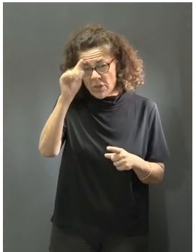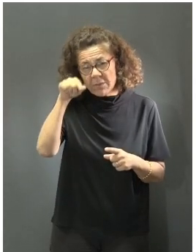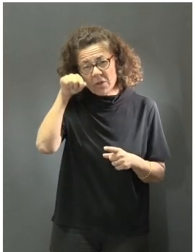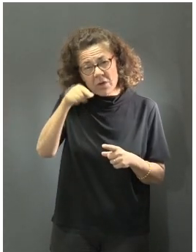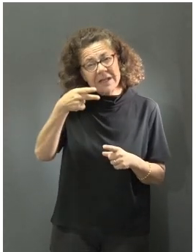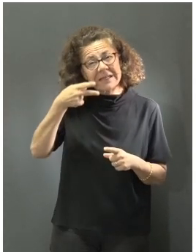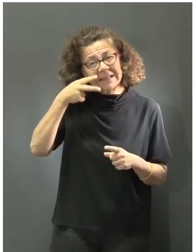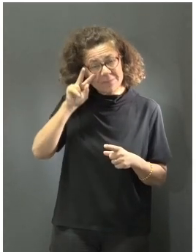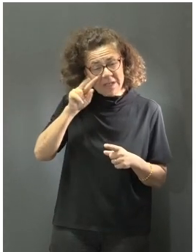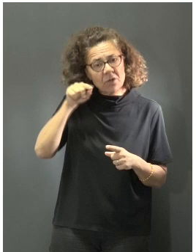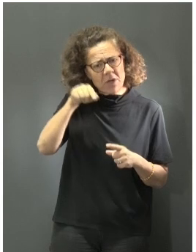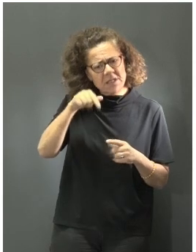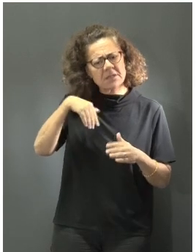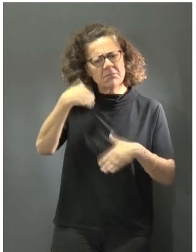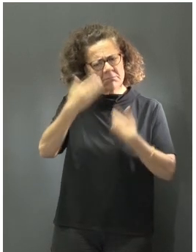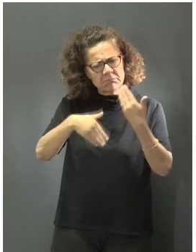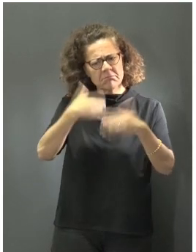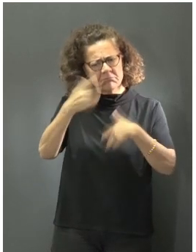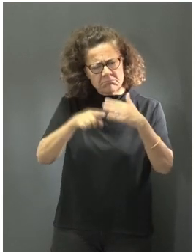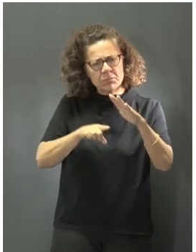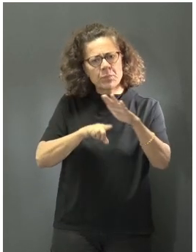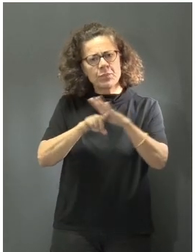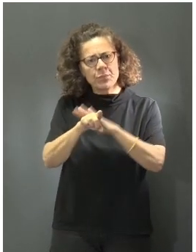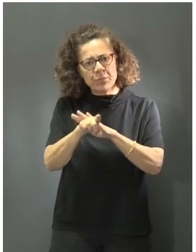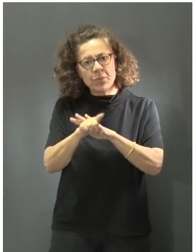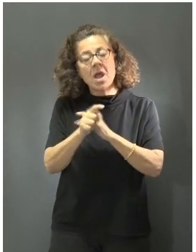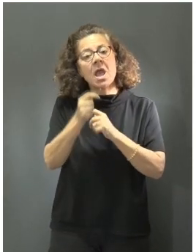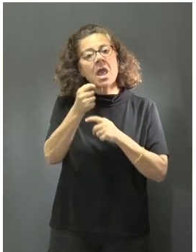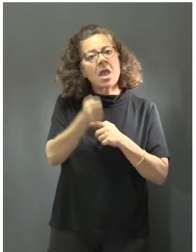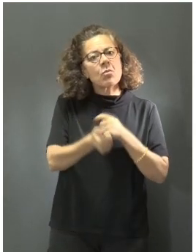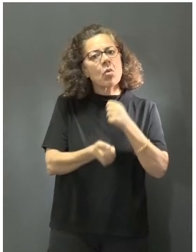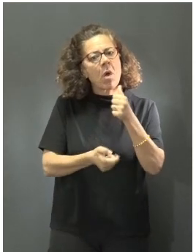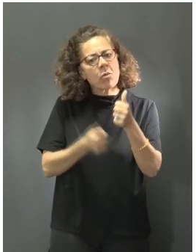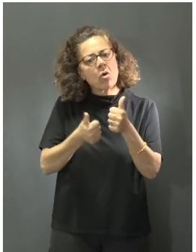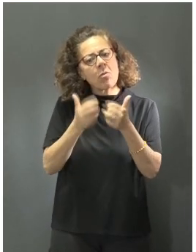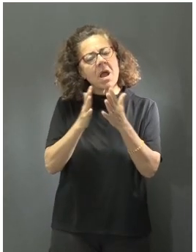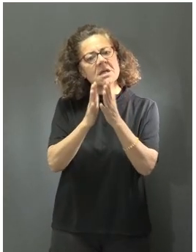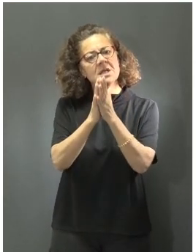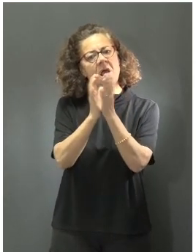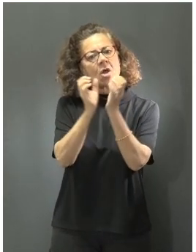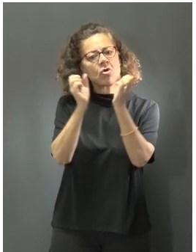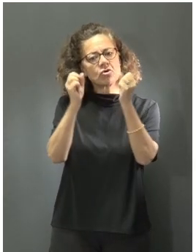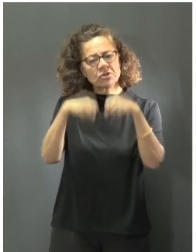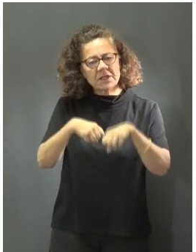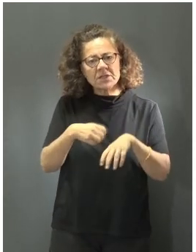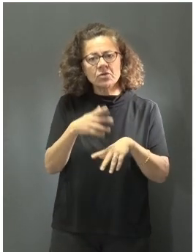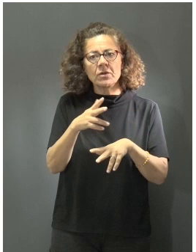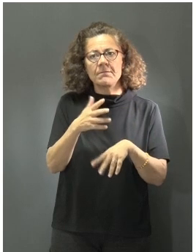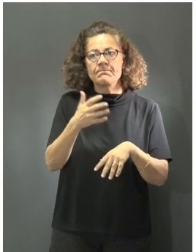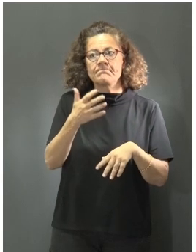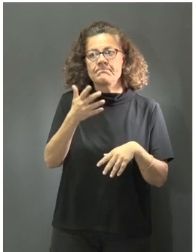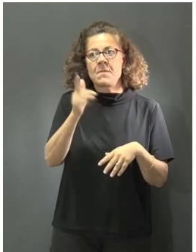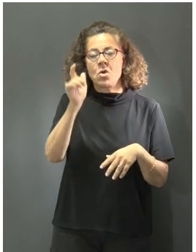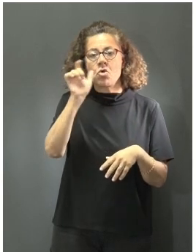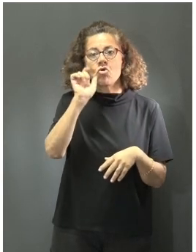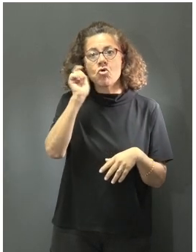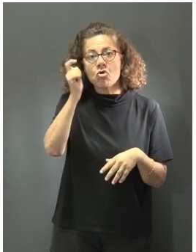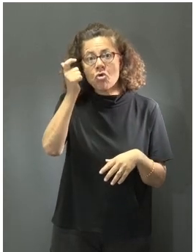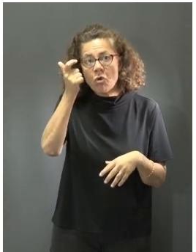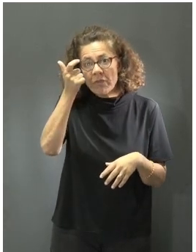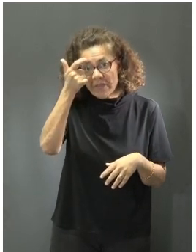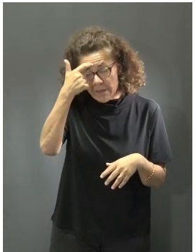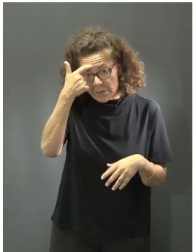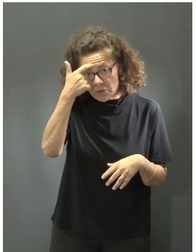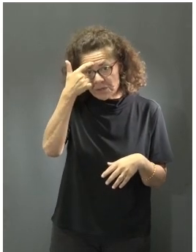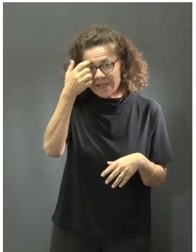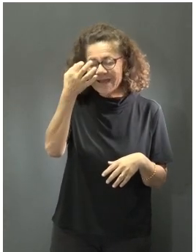avanzando, ¿no? Y cada vez va habiendo eso, más consenso en conceptos, en lo que